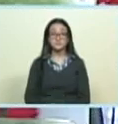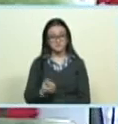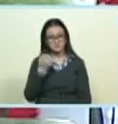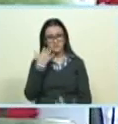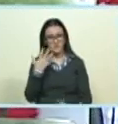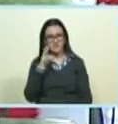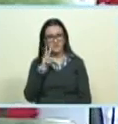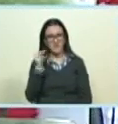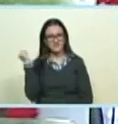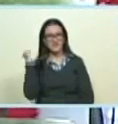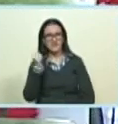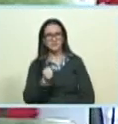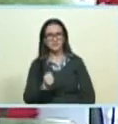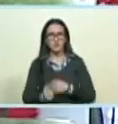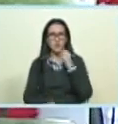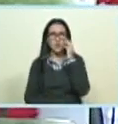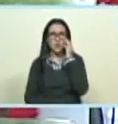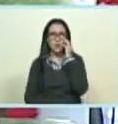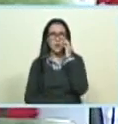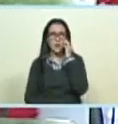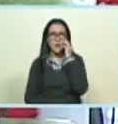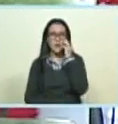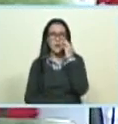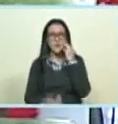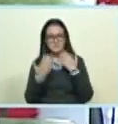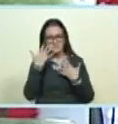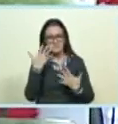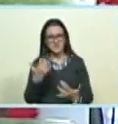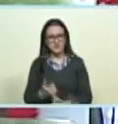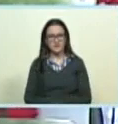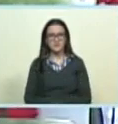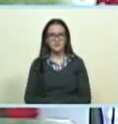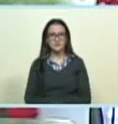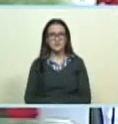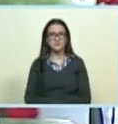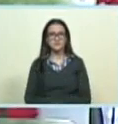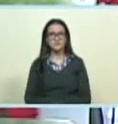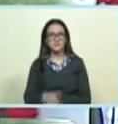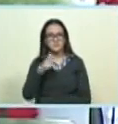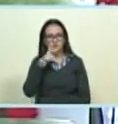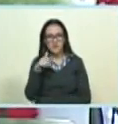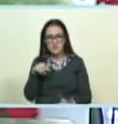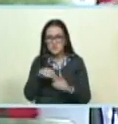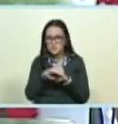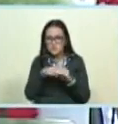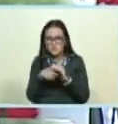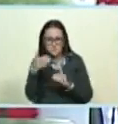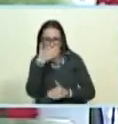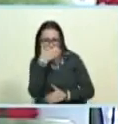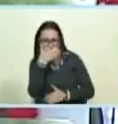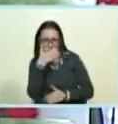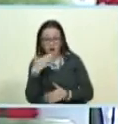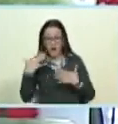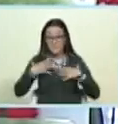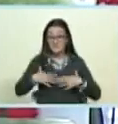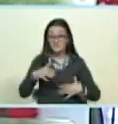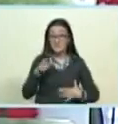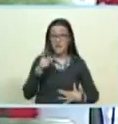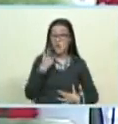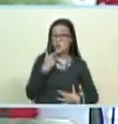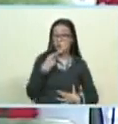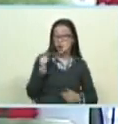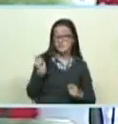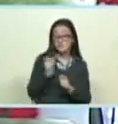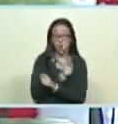dónde llega la traición? ¿Se dan cuenta hasta dónde llegan los infiltrados que se ponen una camisa roja rojita,